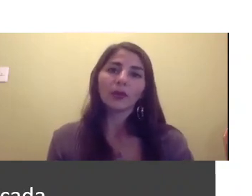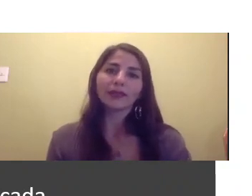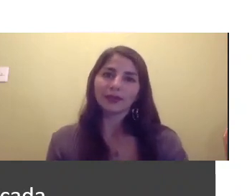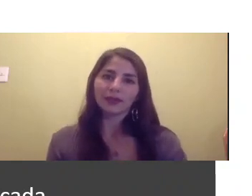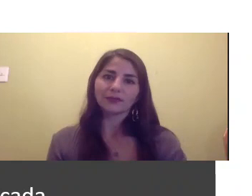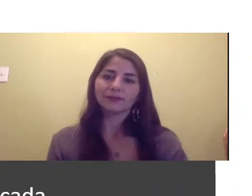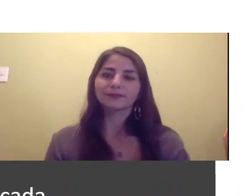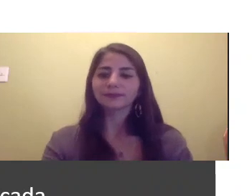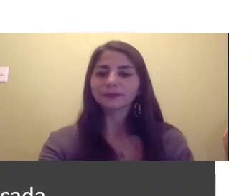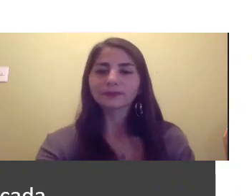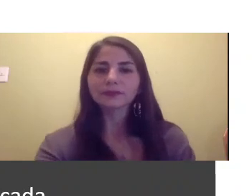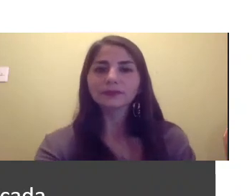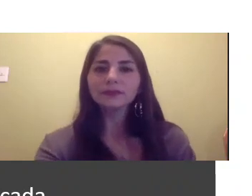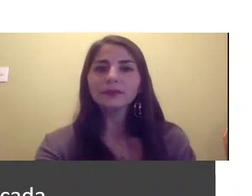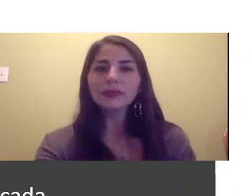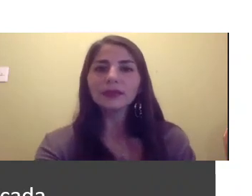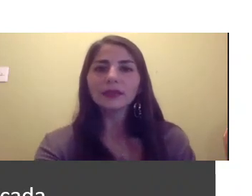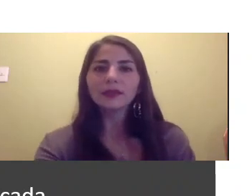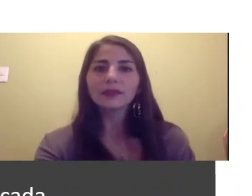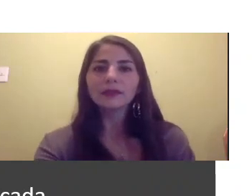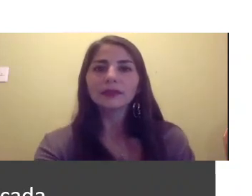maneja lengua de señas.